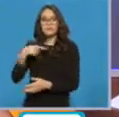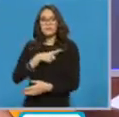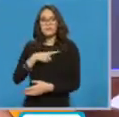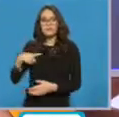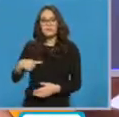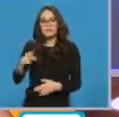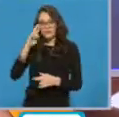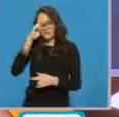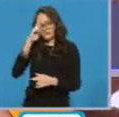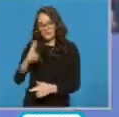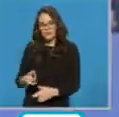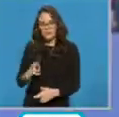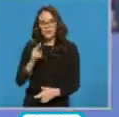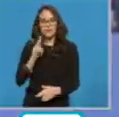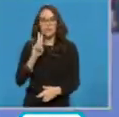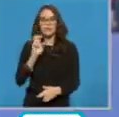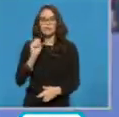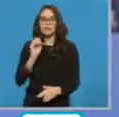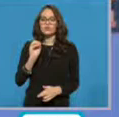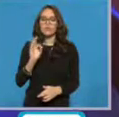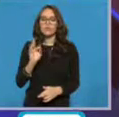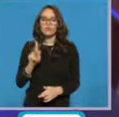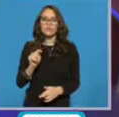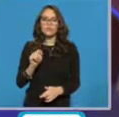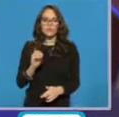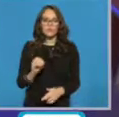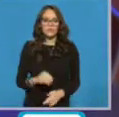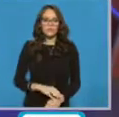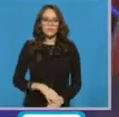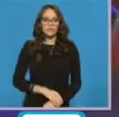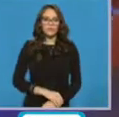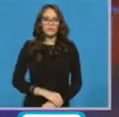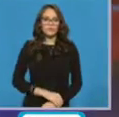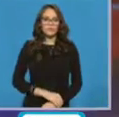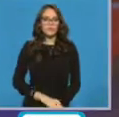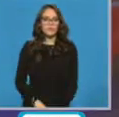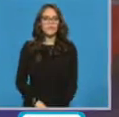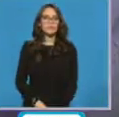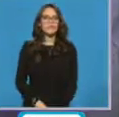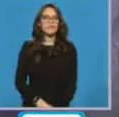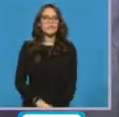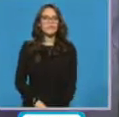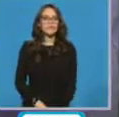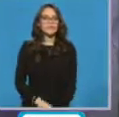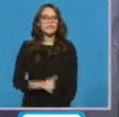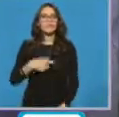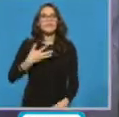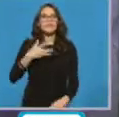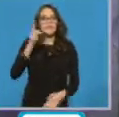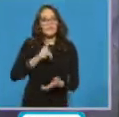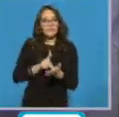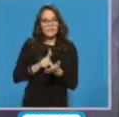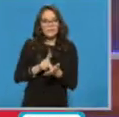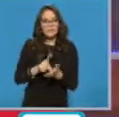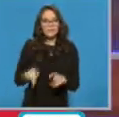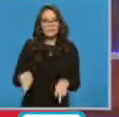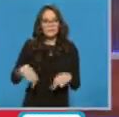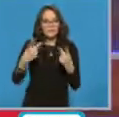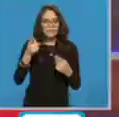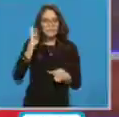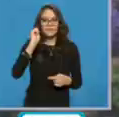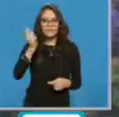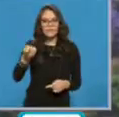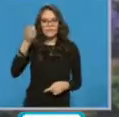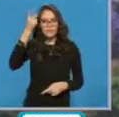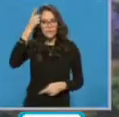derecho va pegado a la cosa, a la propiedad. O sea, el que tiene derecho a venderlo es El propietario. el propietario, no el del usufructo.